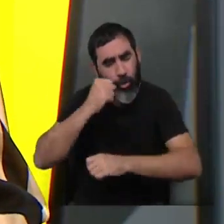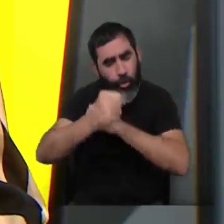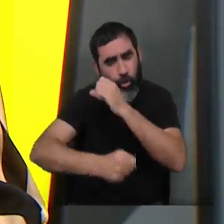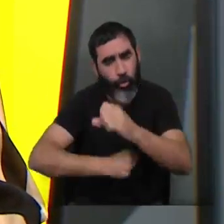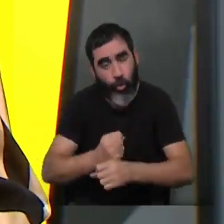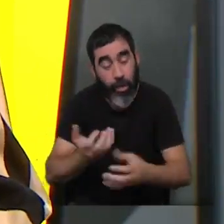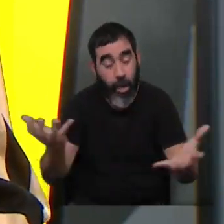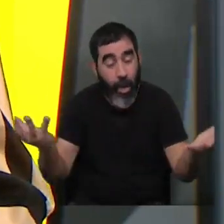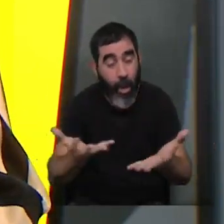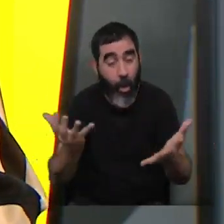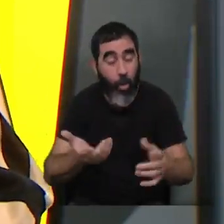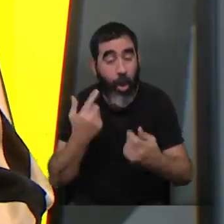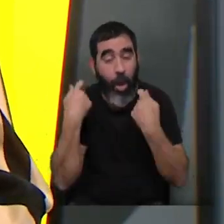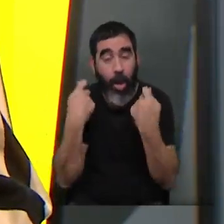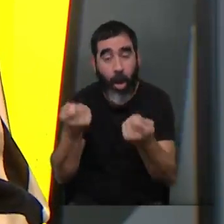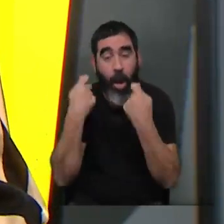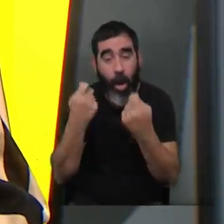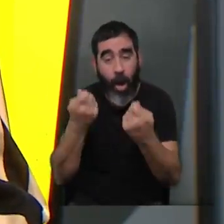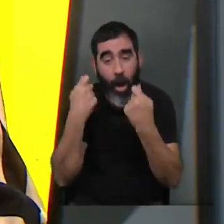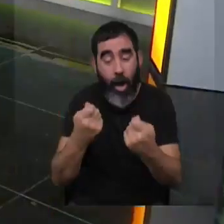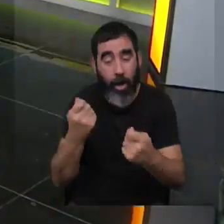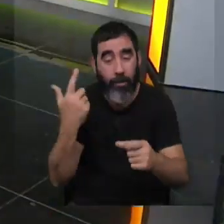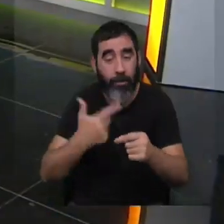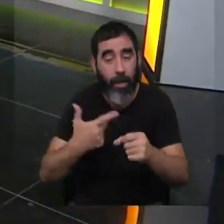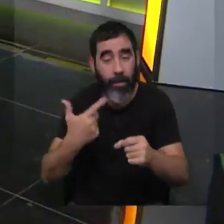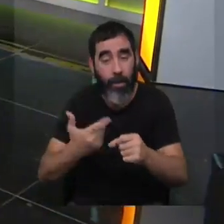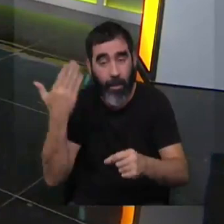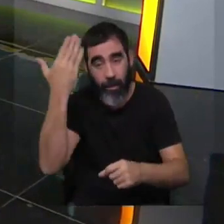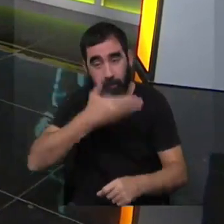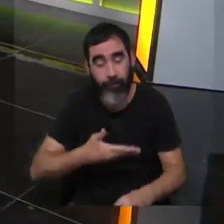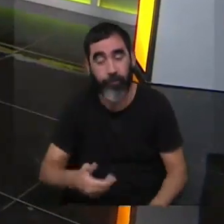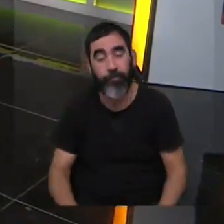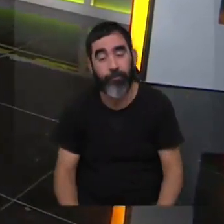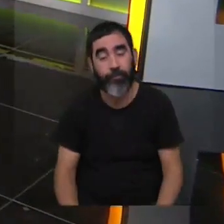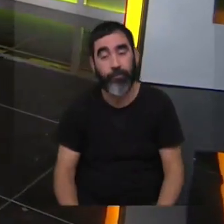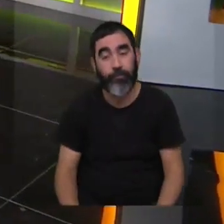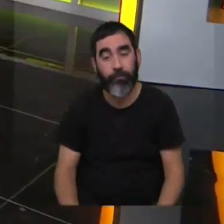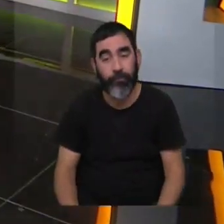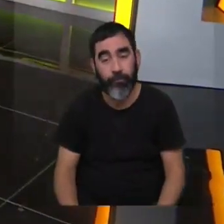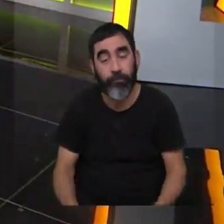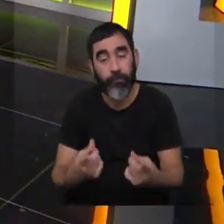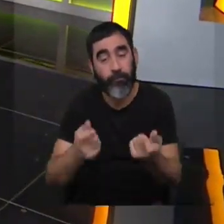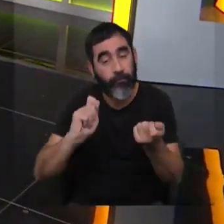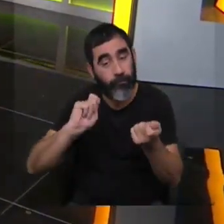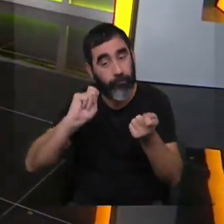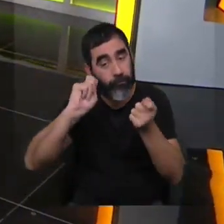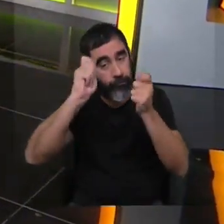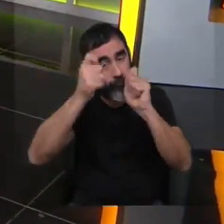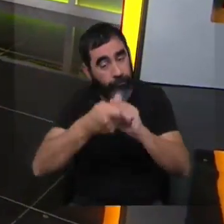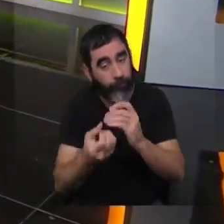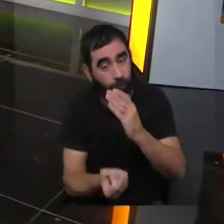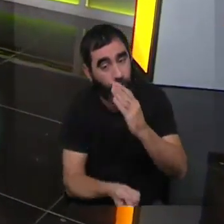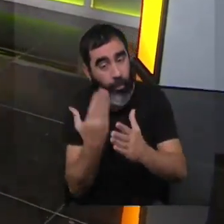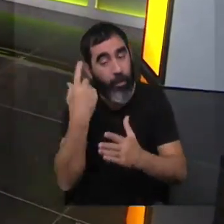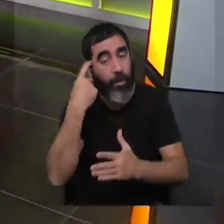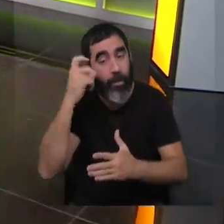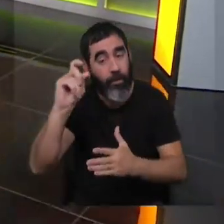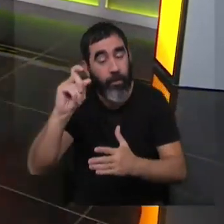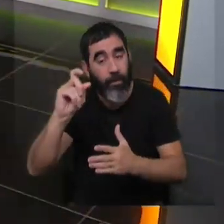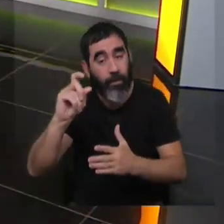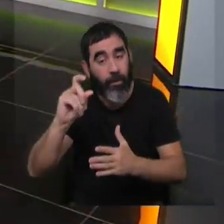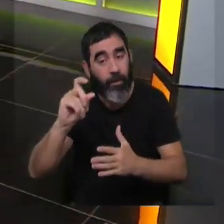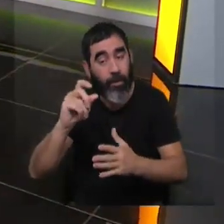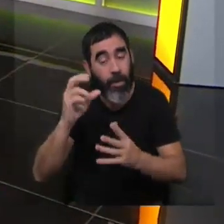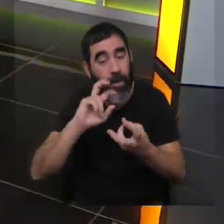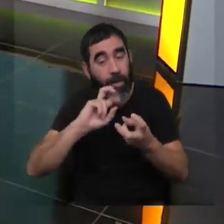que hoy usamos y gastamos. Sí, demasiado. Entonces que tiene que renovarse, por eso siempre la idea esta de generar